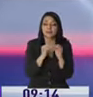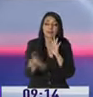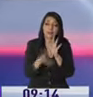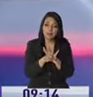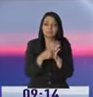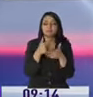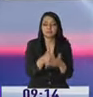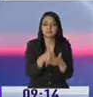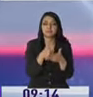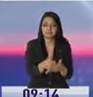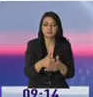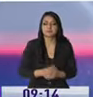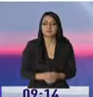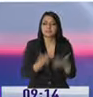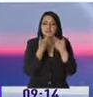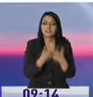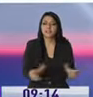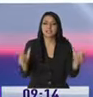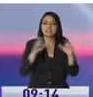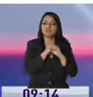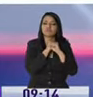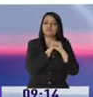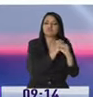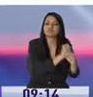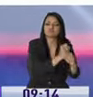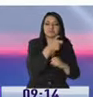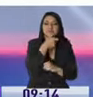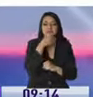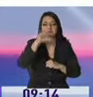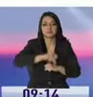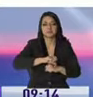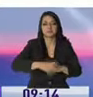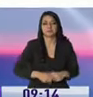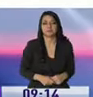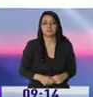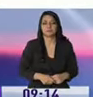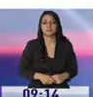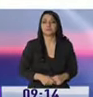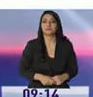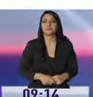lado, a liberarnos del yugo de la mala prensa.